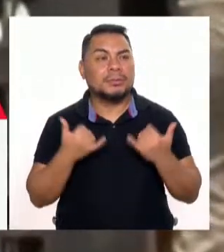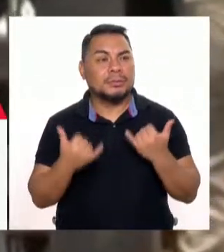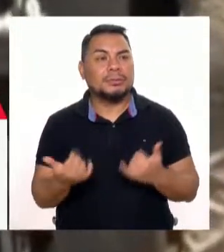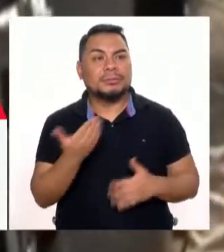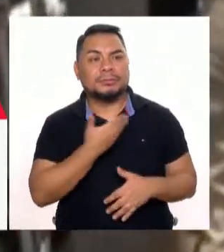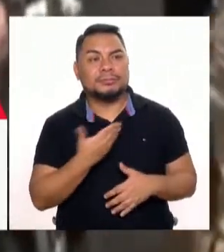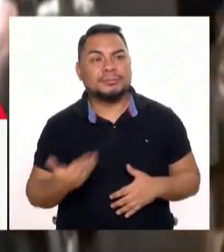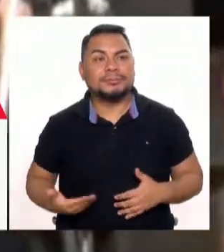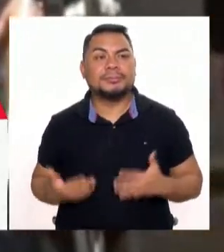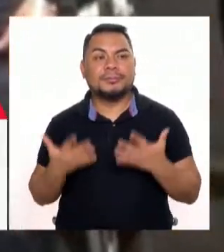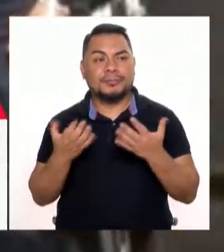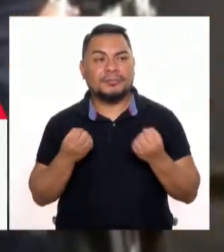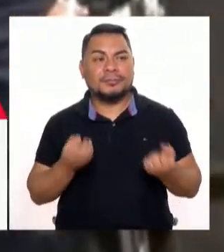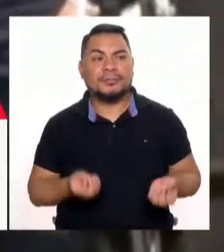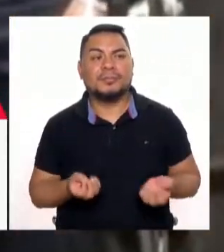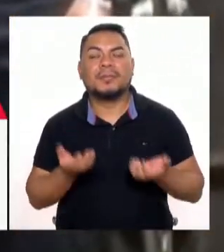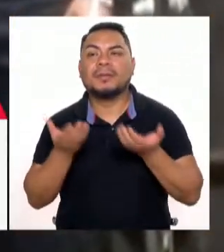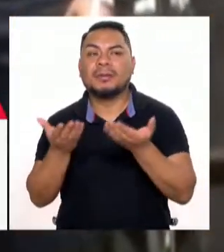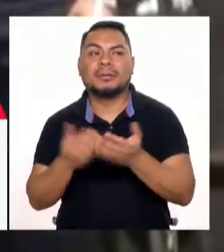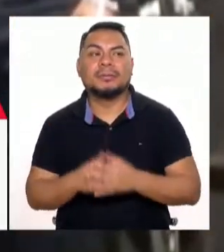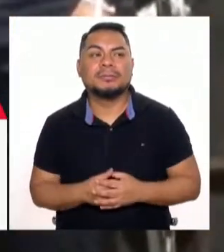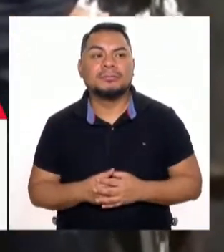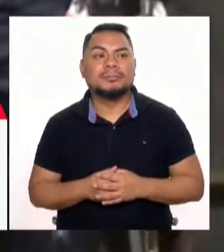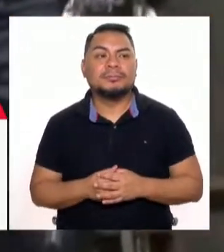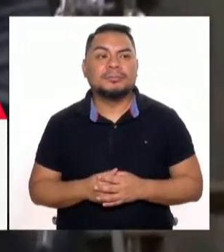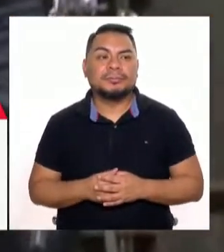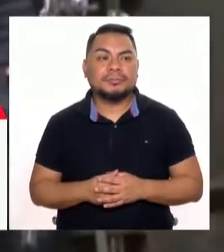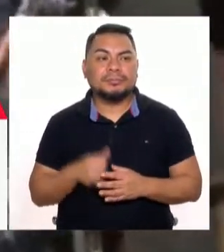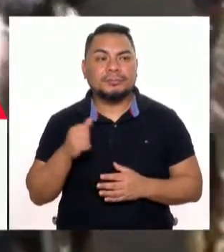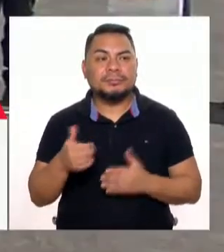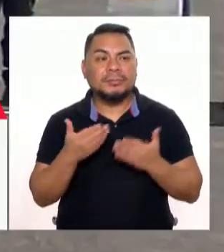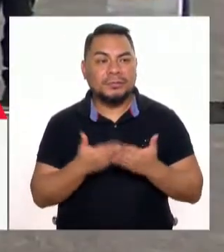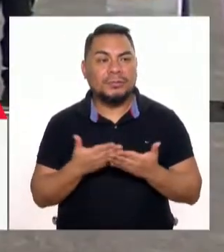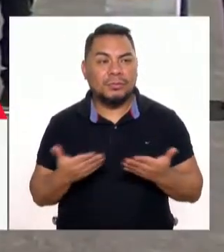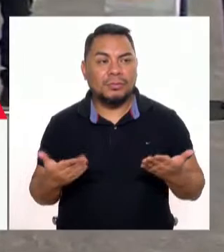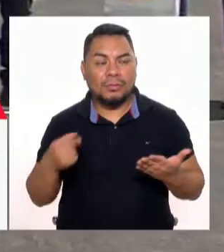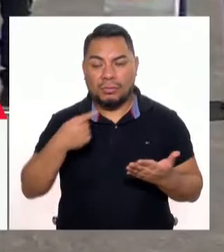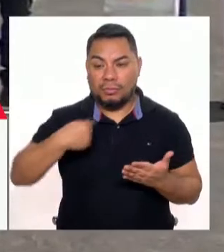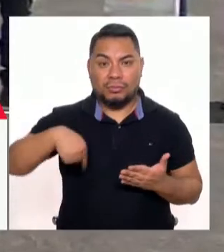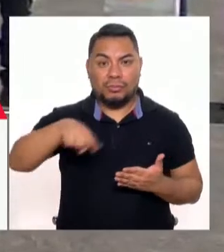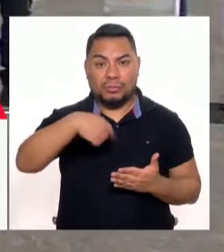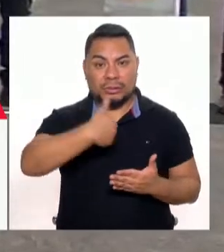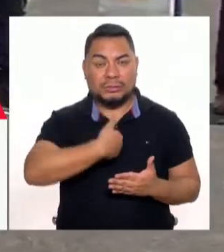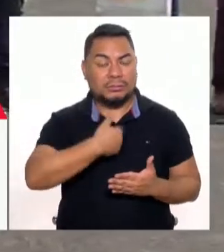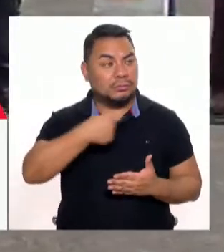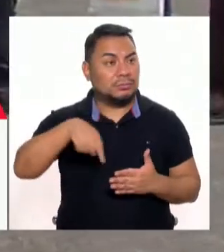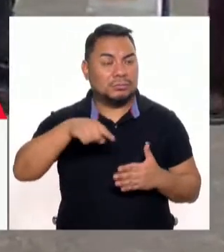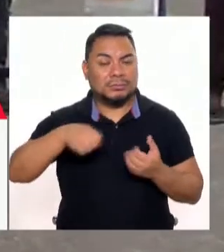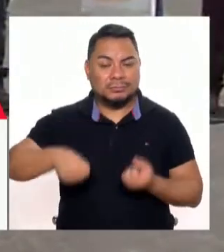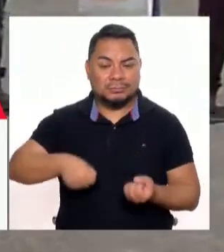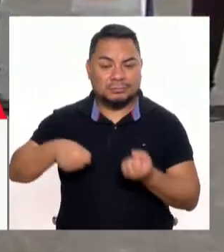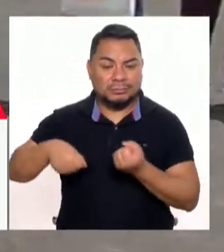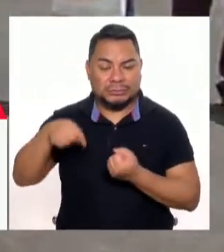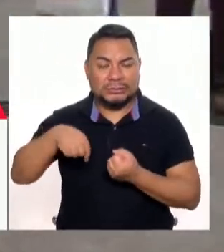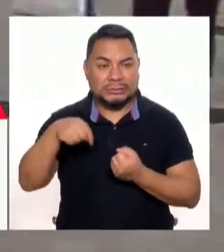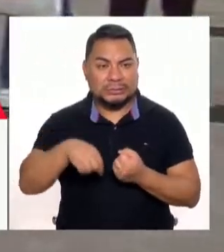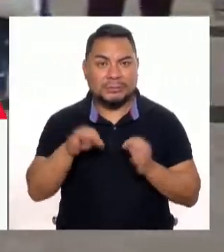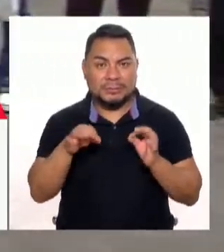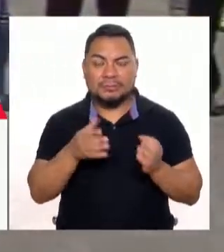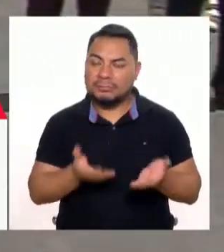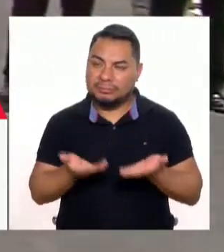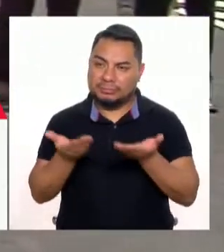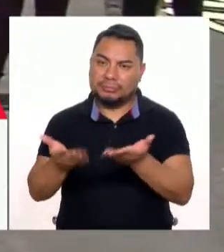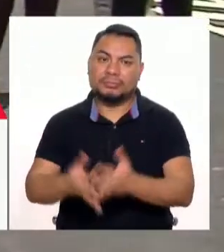quisiera hacerte la entrega de unos productos que nosotros cultivamos aquí